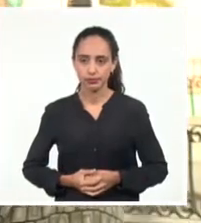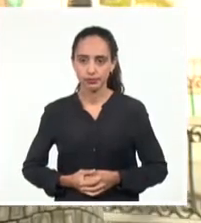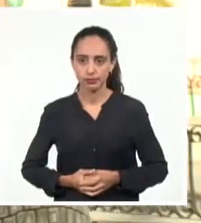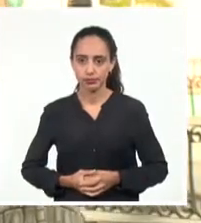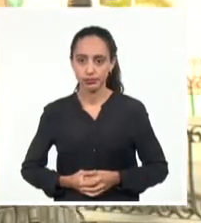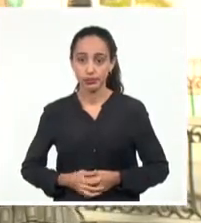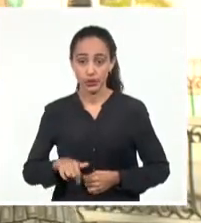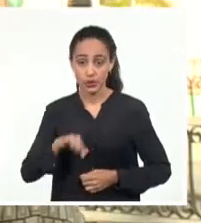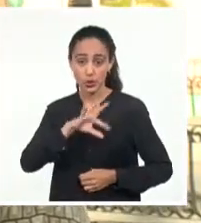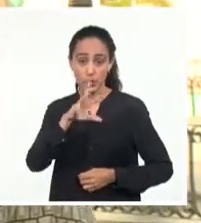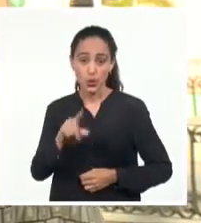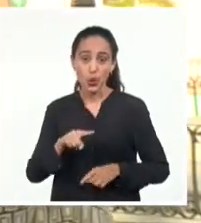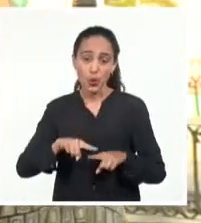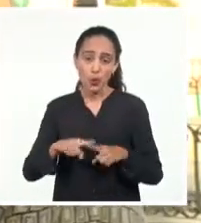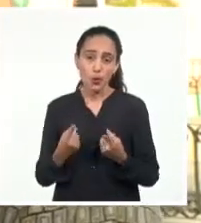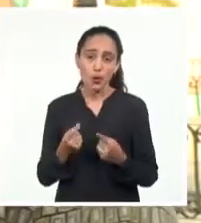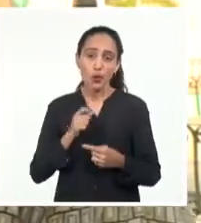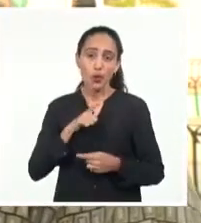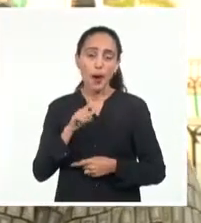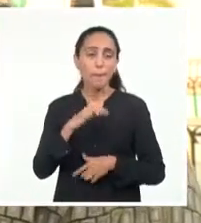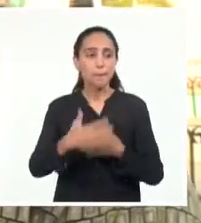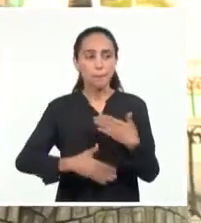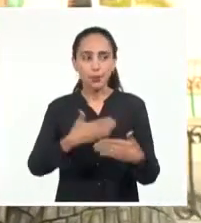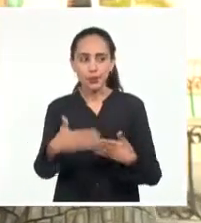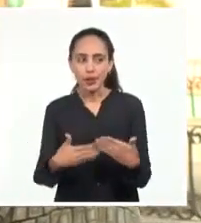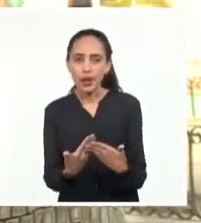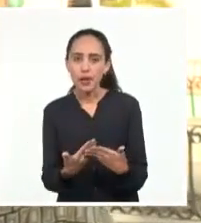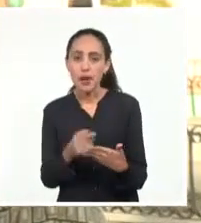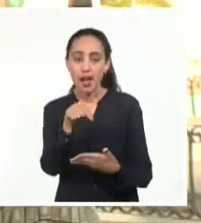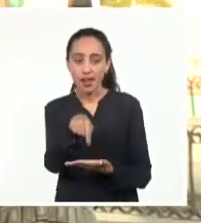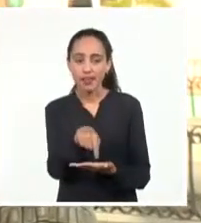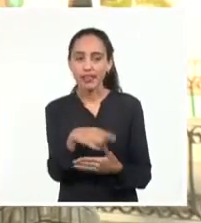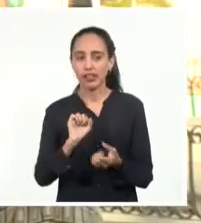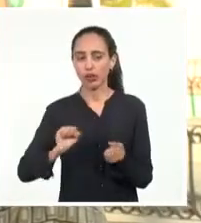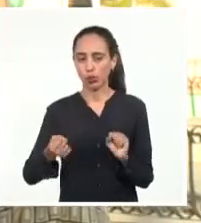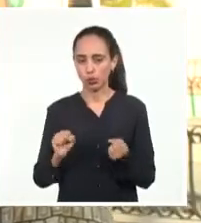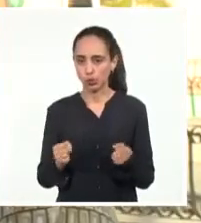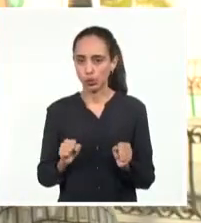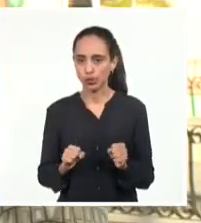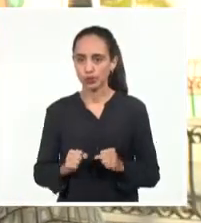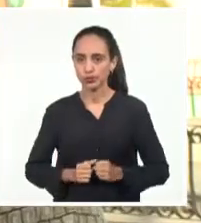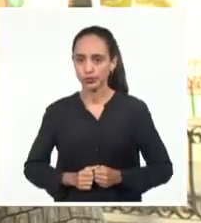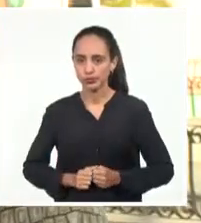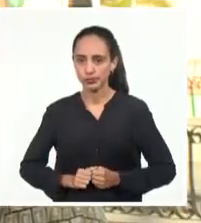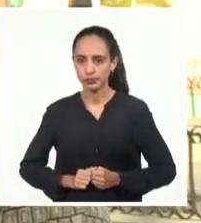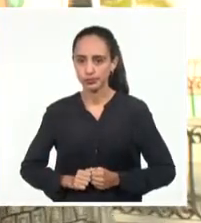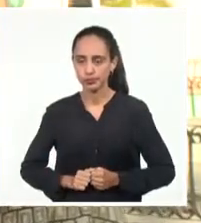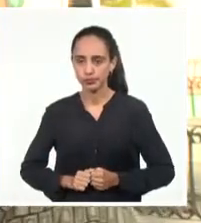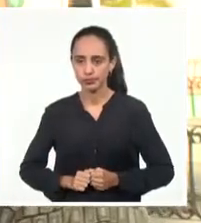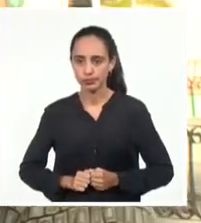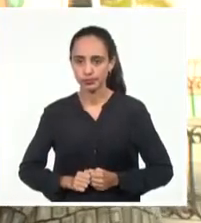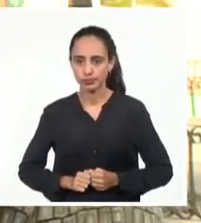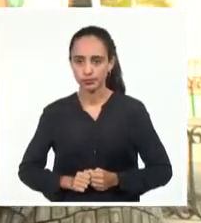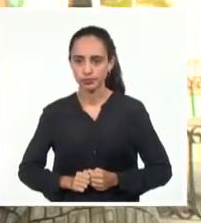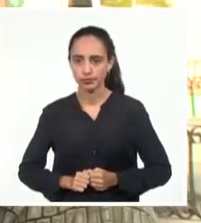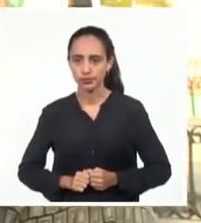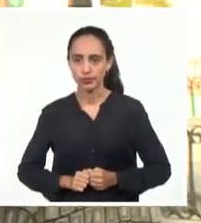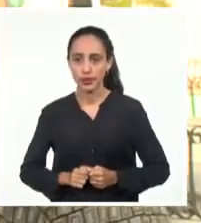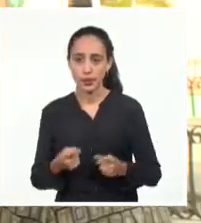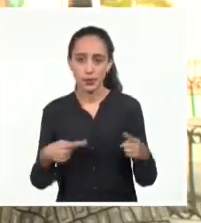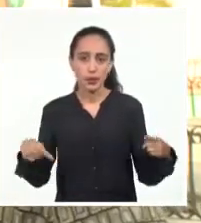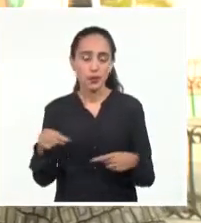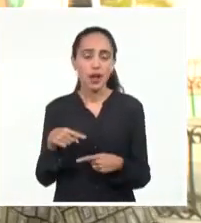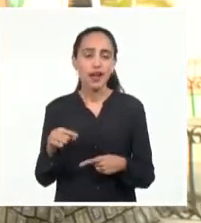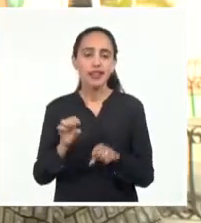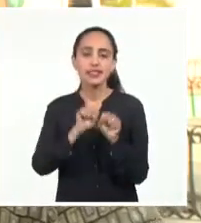hechos está asociado, digamos, a vulnerabilidades, a fisuras que hay ahí en el tema del control, infiero yo. Casi siempre fisura en el sistema de guardia, es